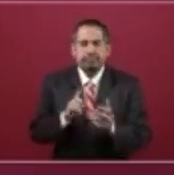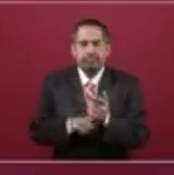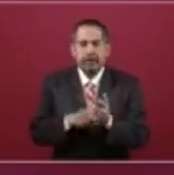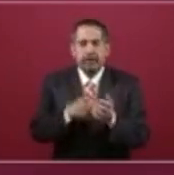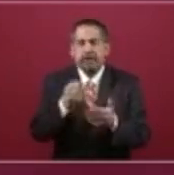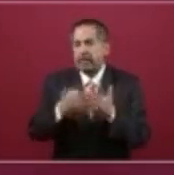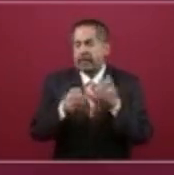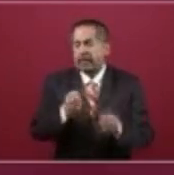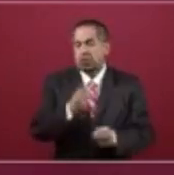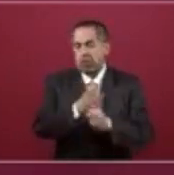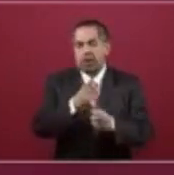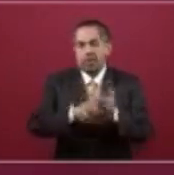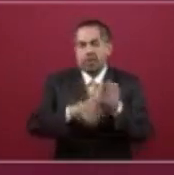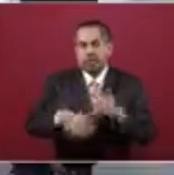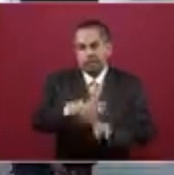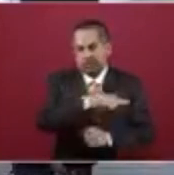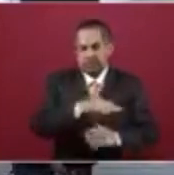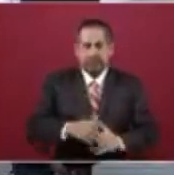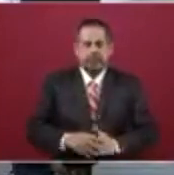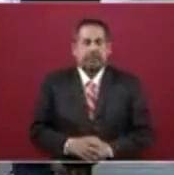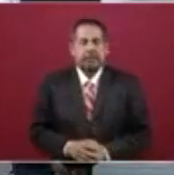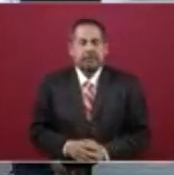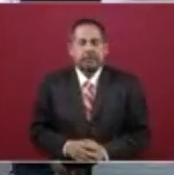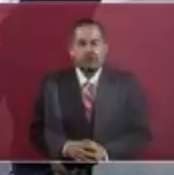seguridad esa región.